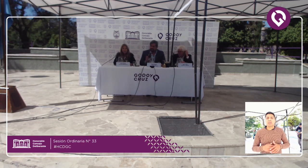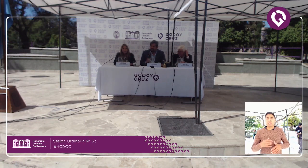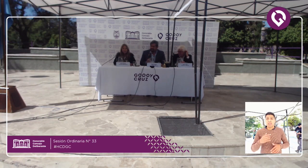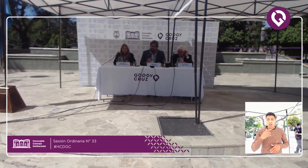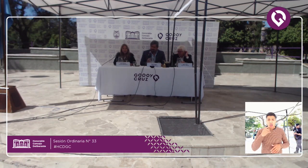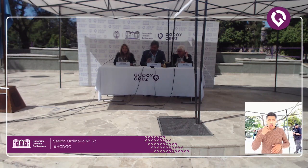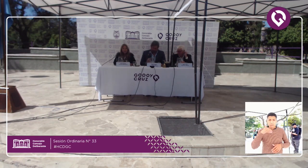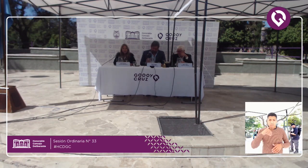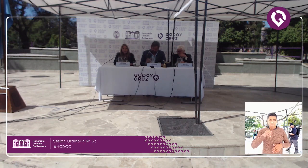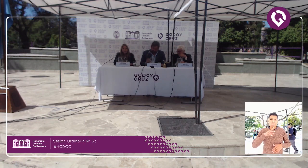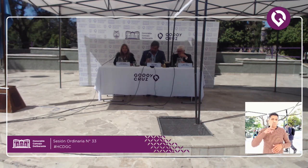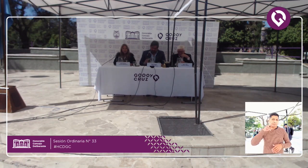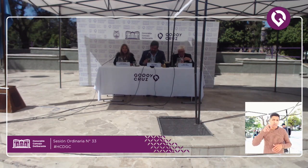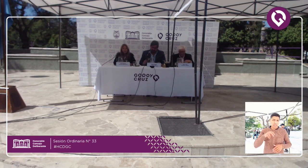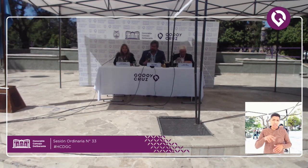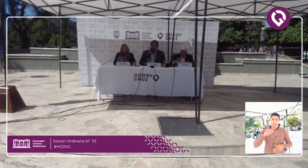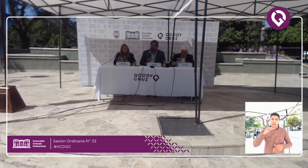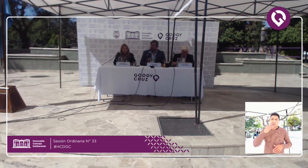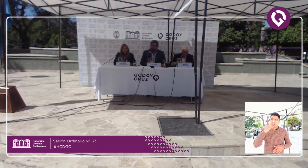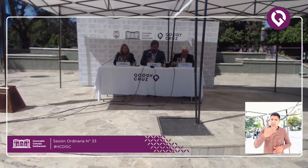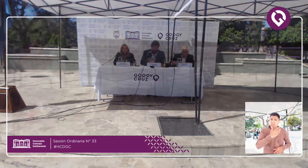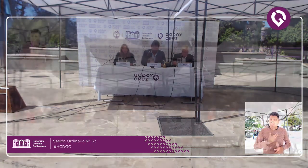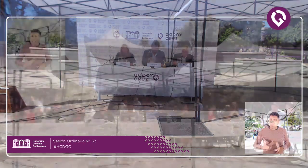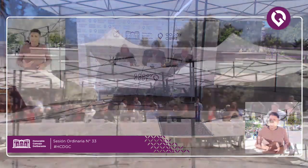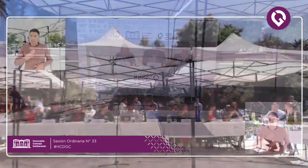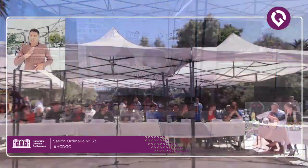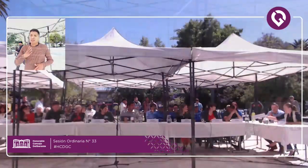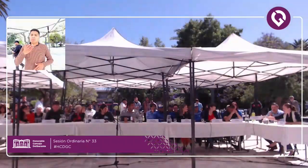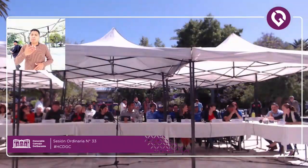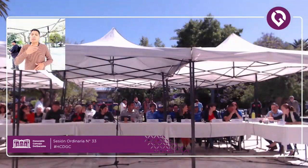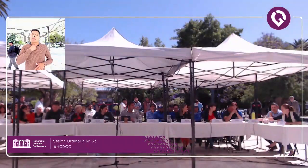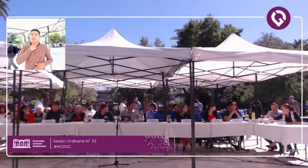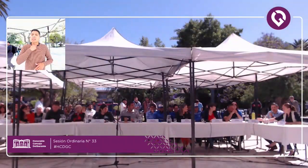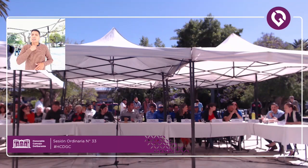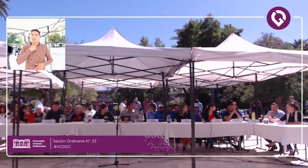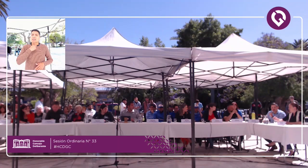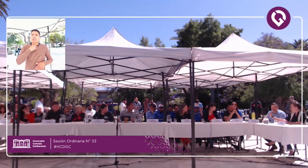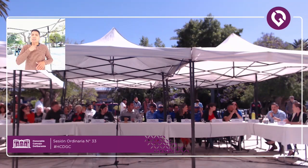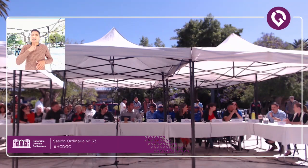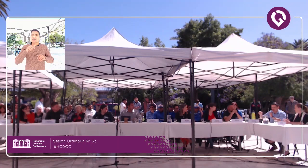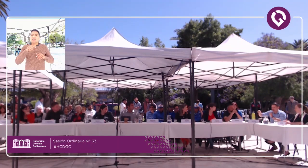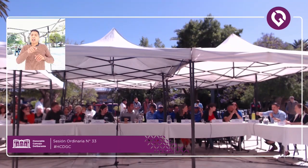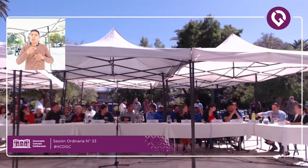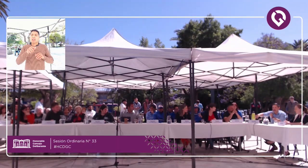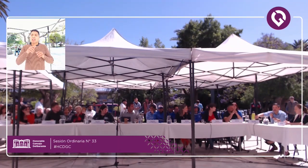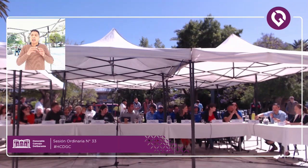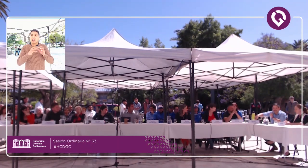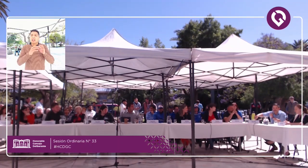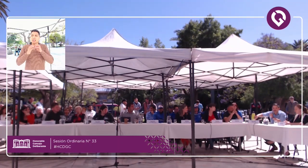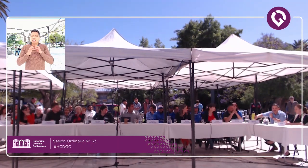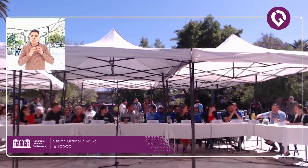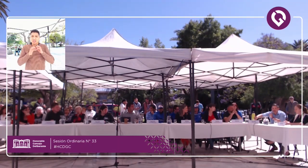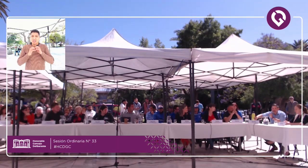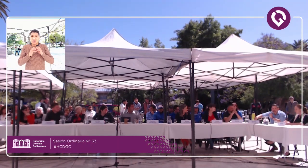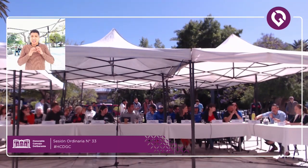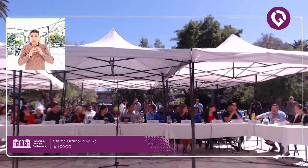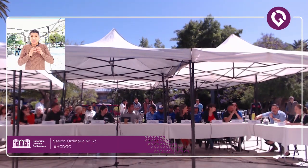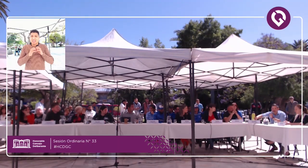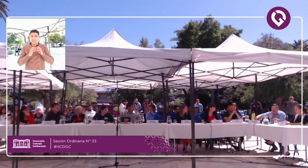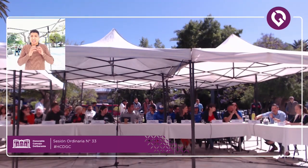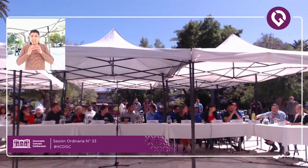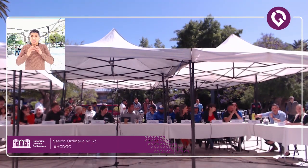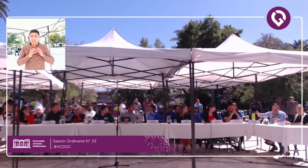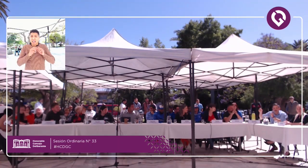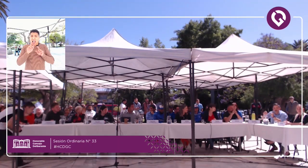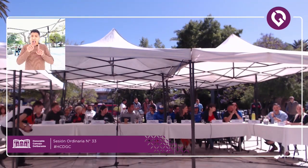Concejal González tiene la palabra. Gracias, señor presidente. Yo, para hacer una moción de tratarlo en general en signos y en